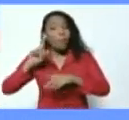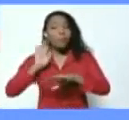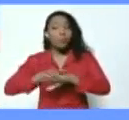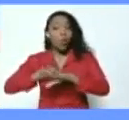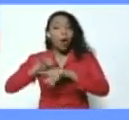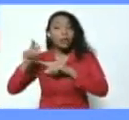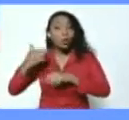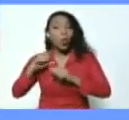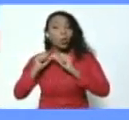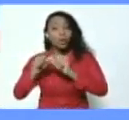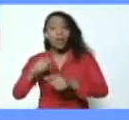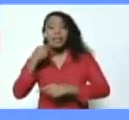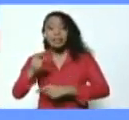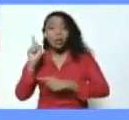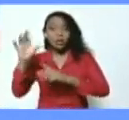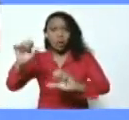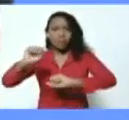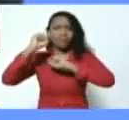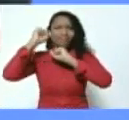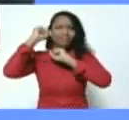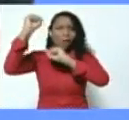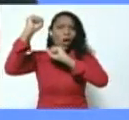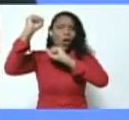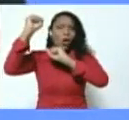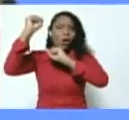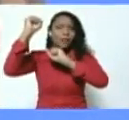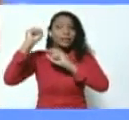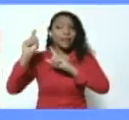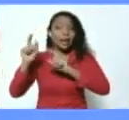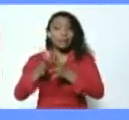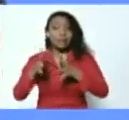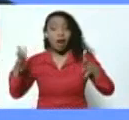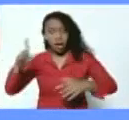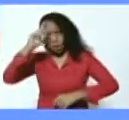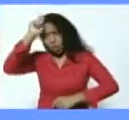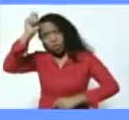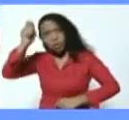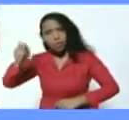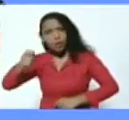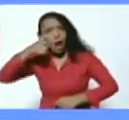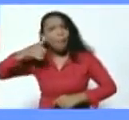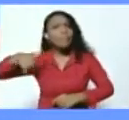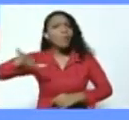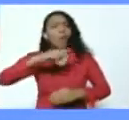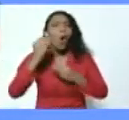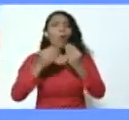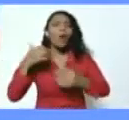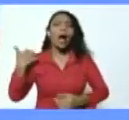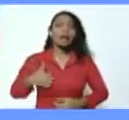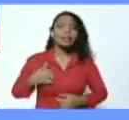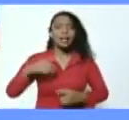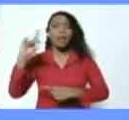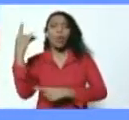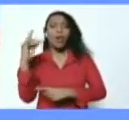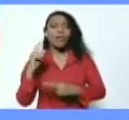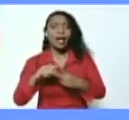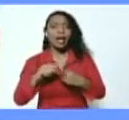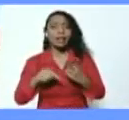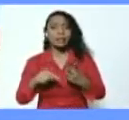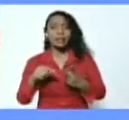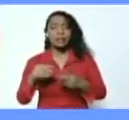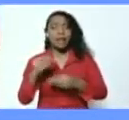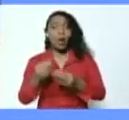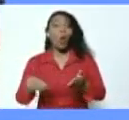seguir diciendo que han sido triunfos circunstanciales, y el gran reconocimiento a pueblos como el argentino, el boliviano, que han